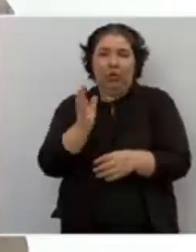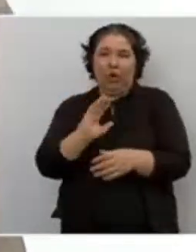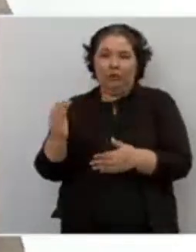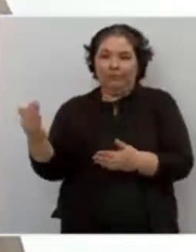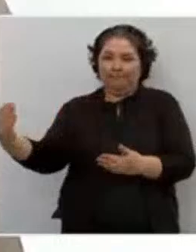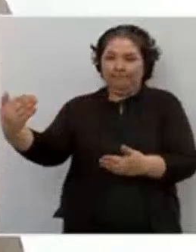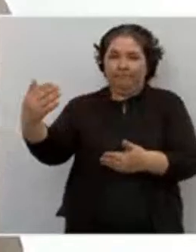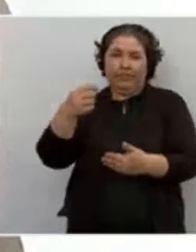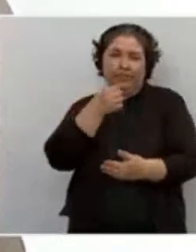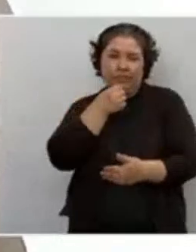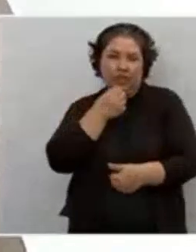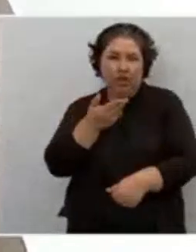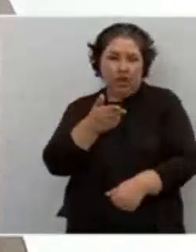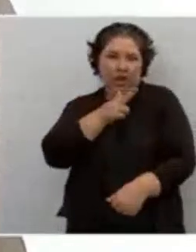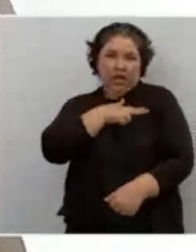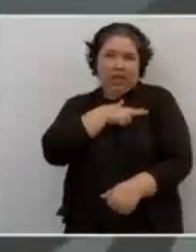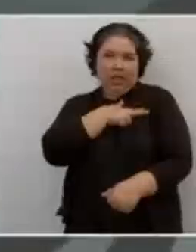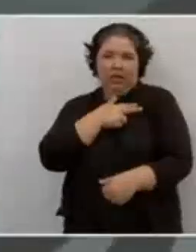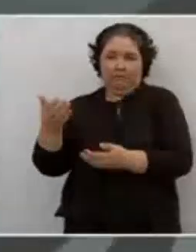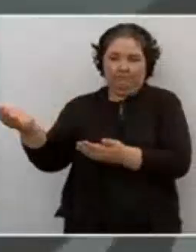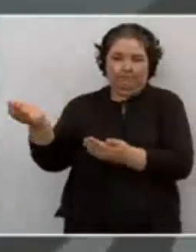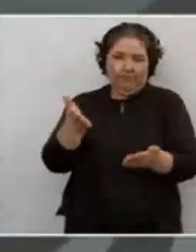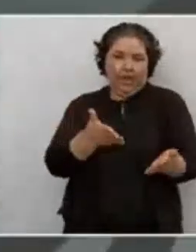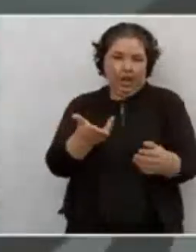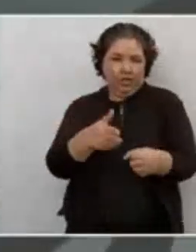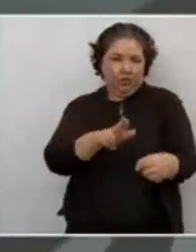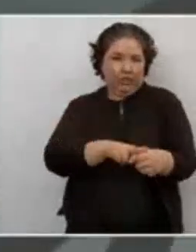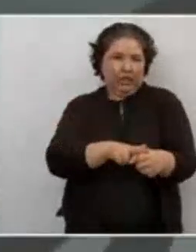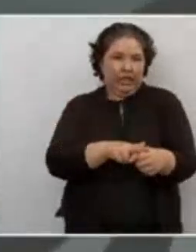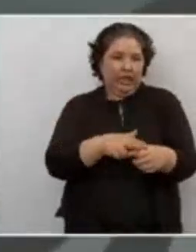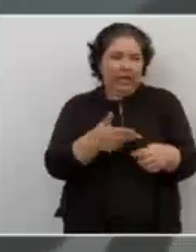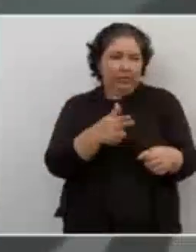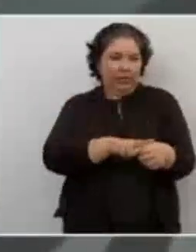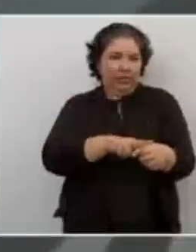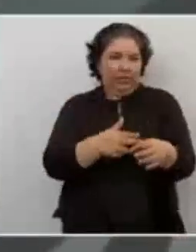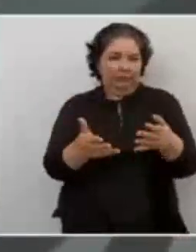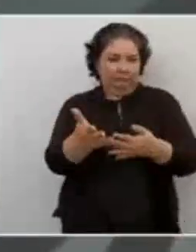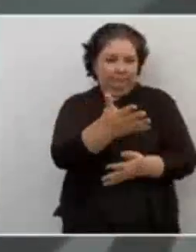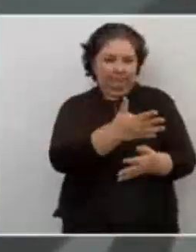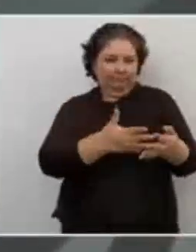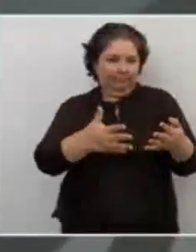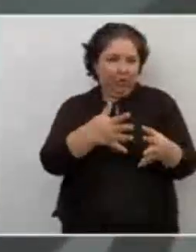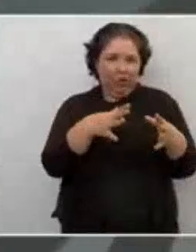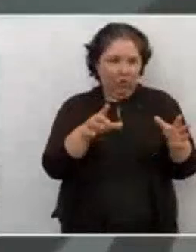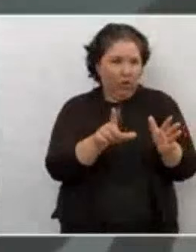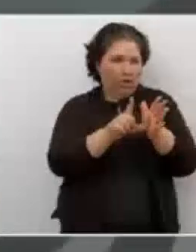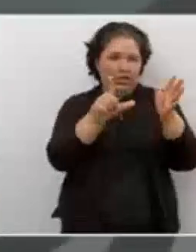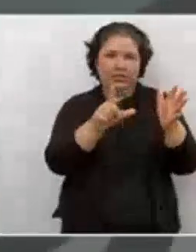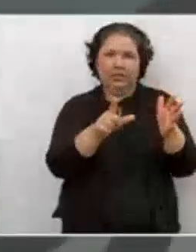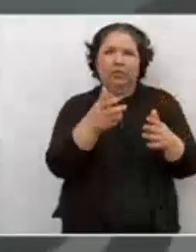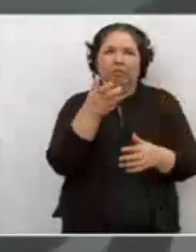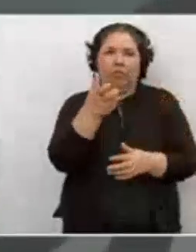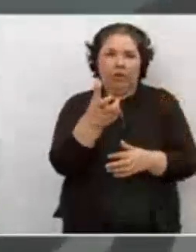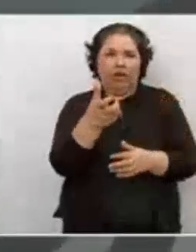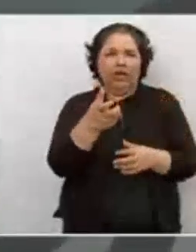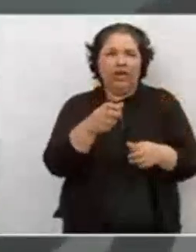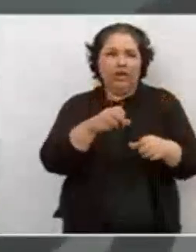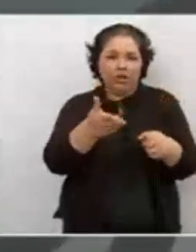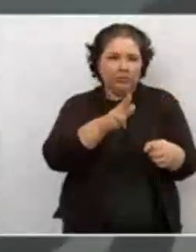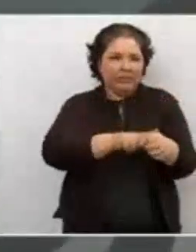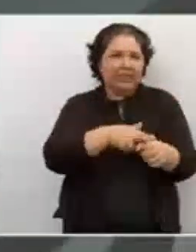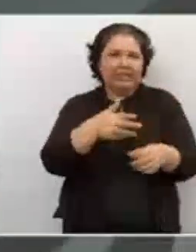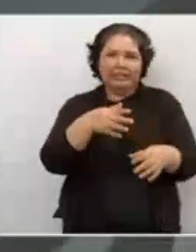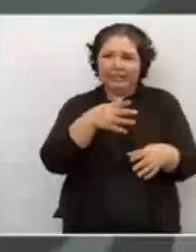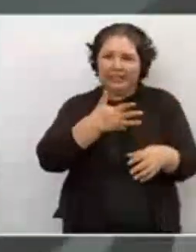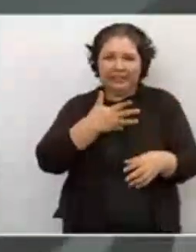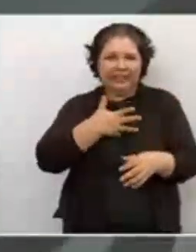un equipo completo con todo el equipamiento necesario y sale adelante porque el sistema público estuvo ahí para salvarle la